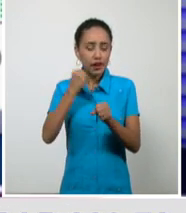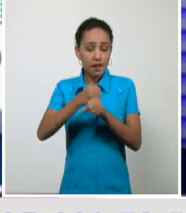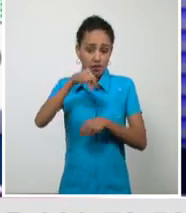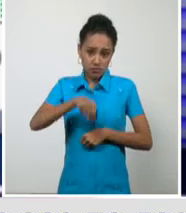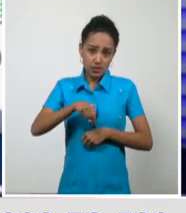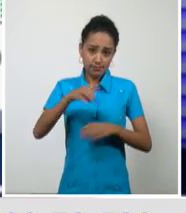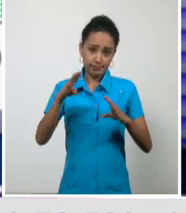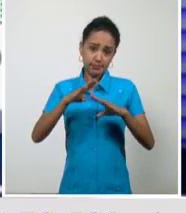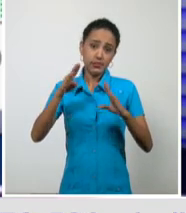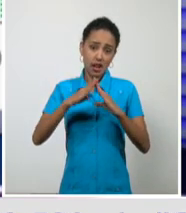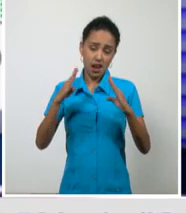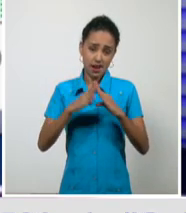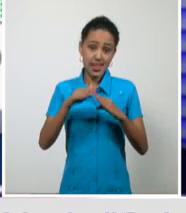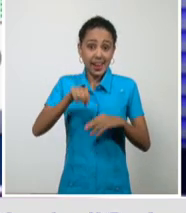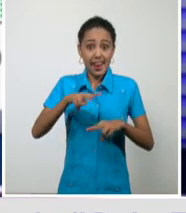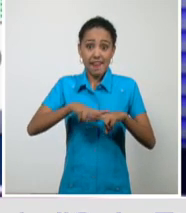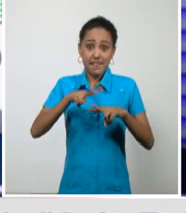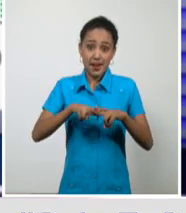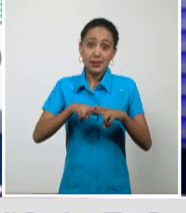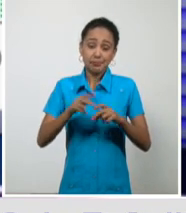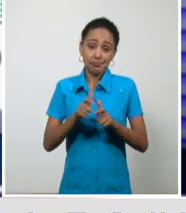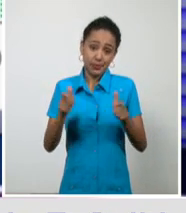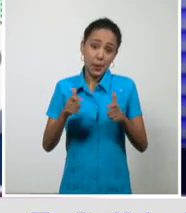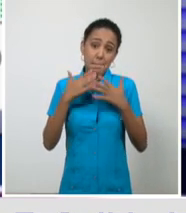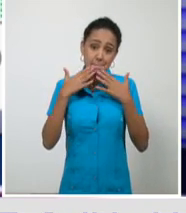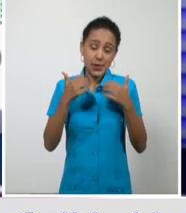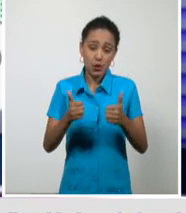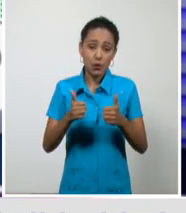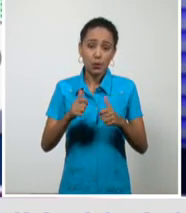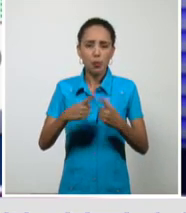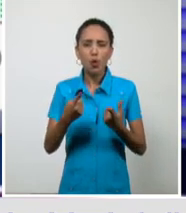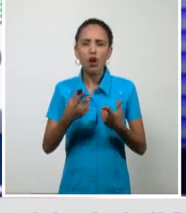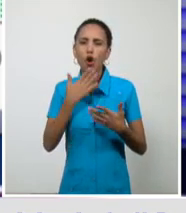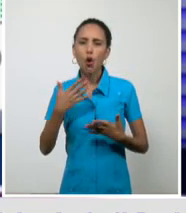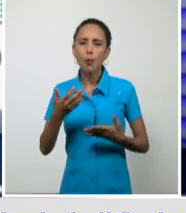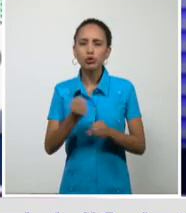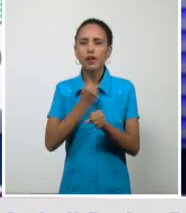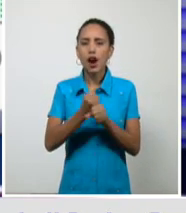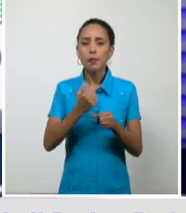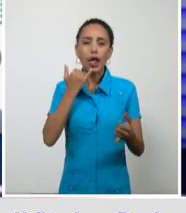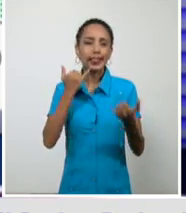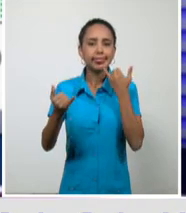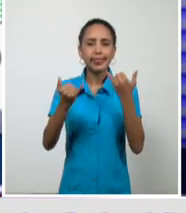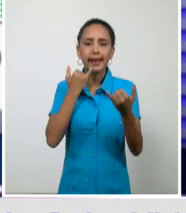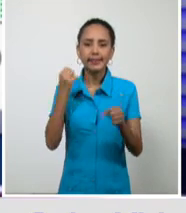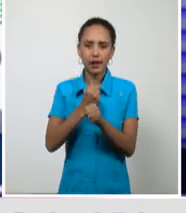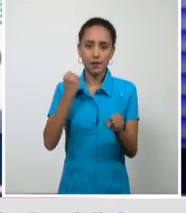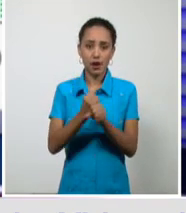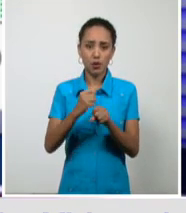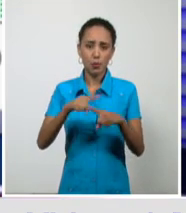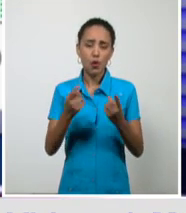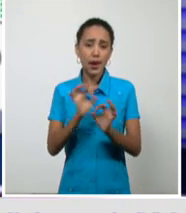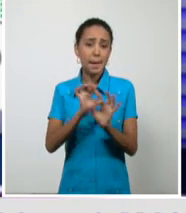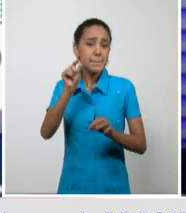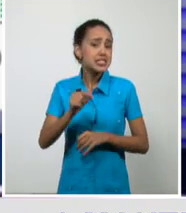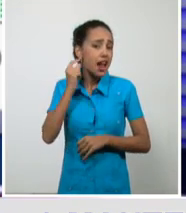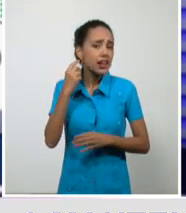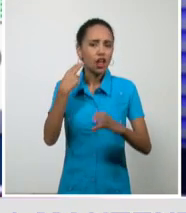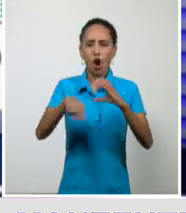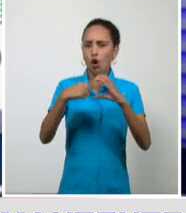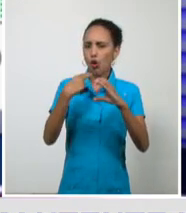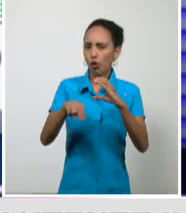más posibilidades y se está trabajando usando mucho el teletrabajo porque los especialistas tienen conexión y tienen correo